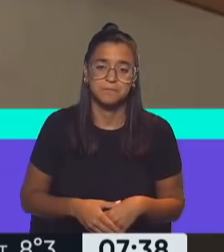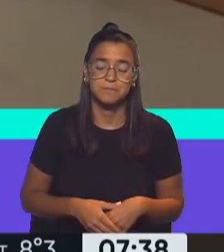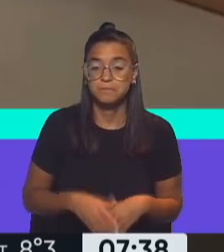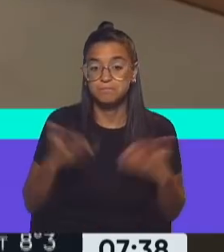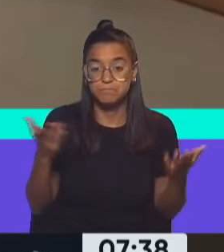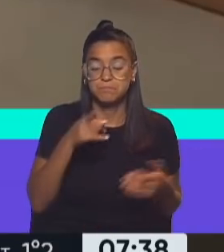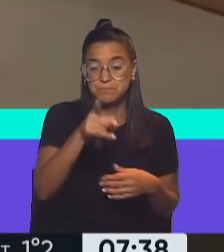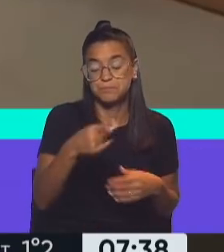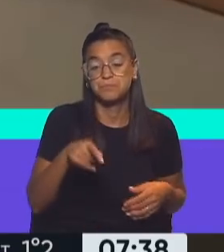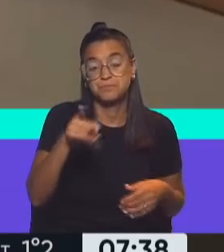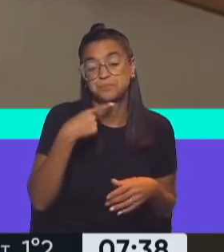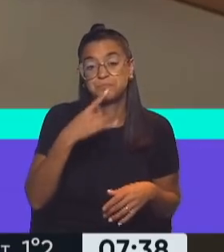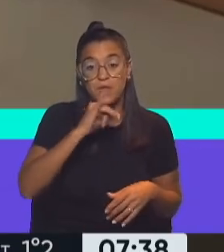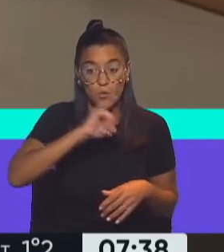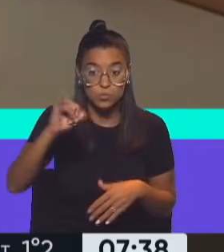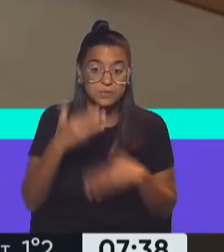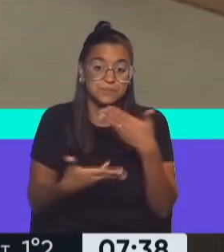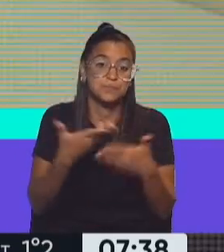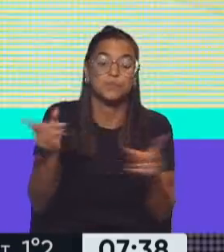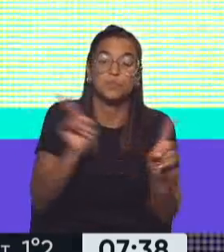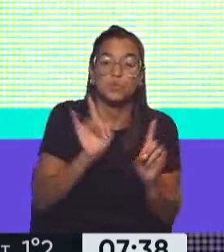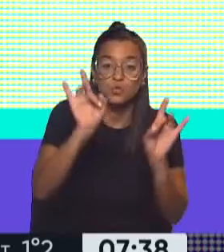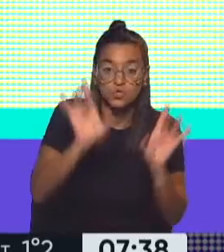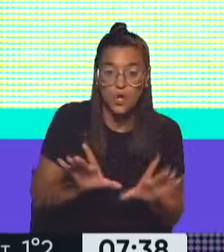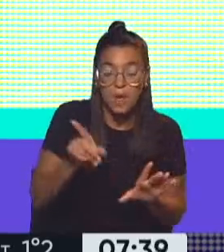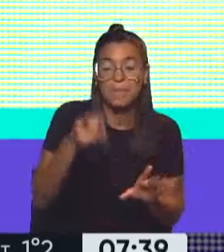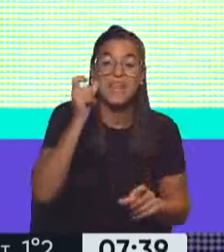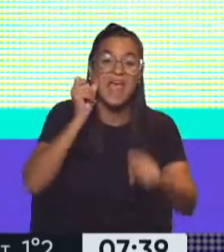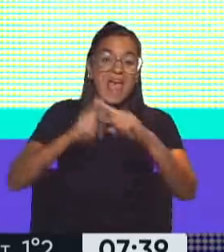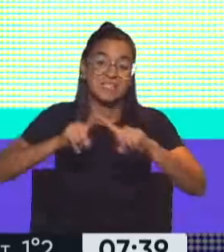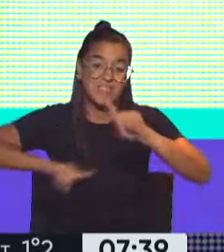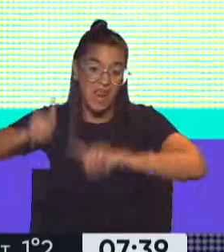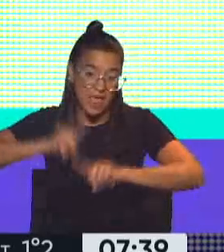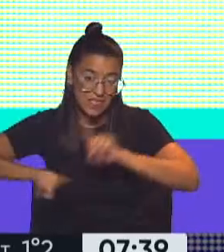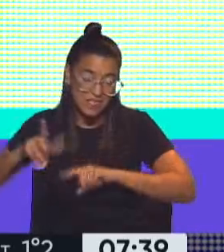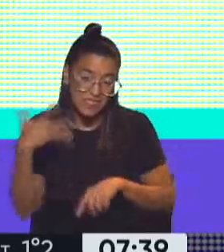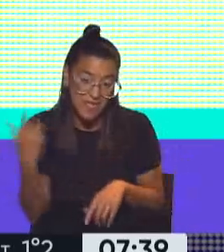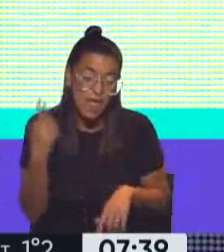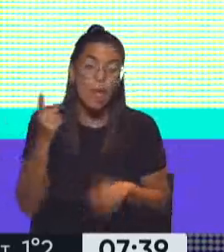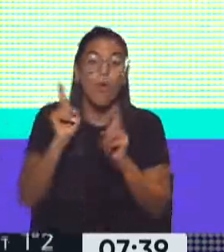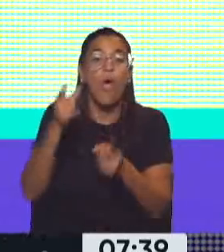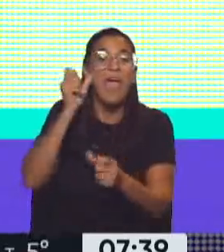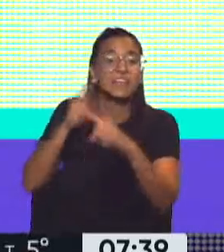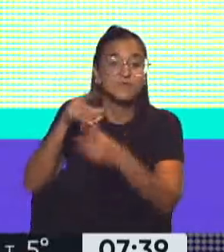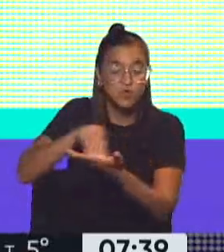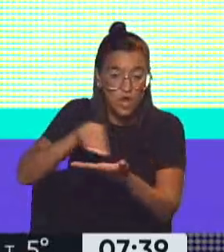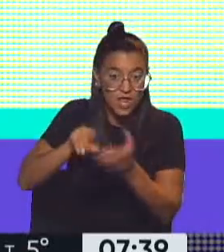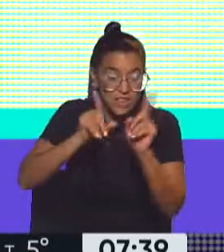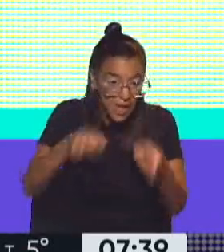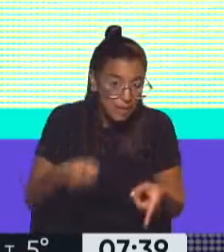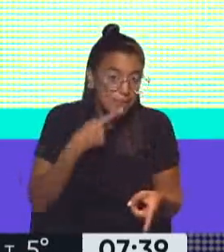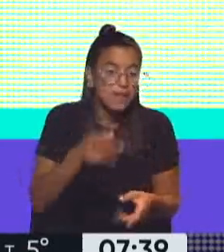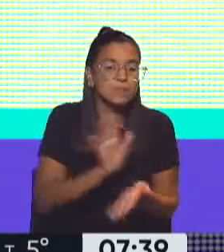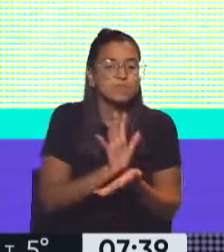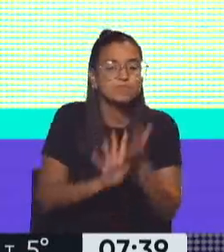Es decir, que su denuncia avanza no solamente sobre exdirectivos o exfuncionarios, sino también en función de lo que sería